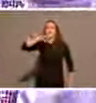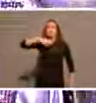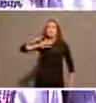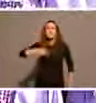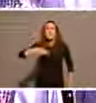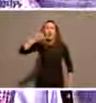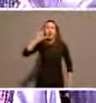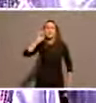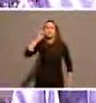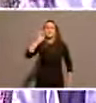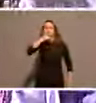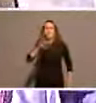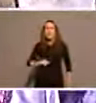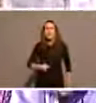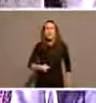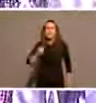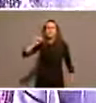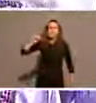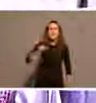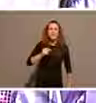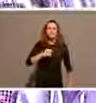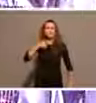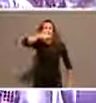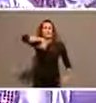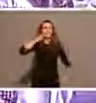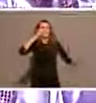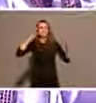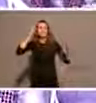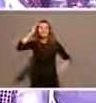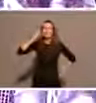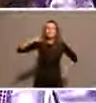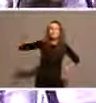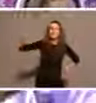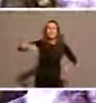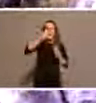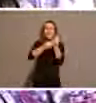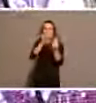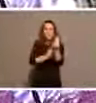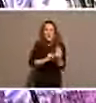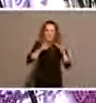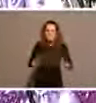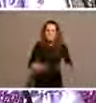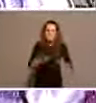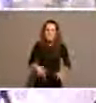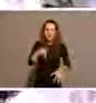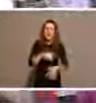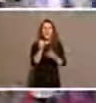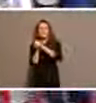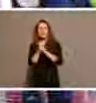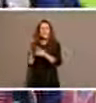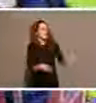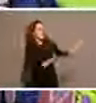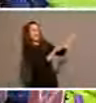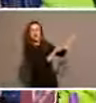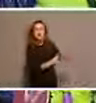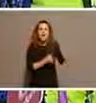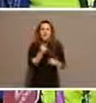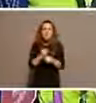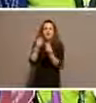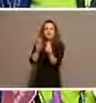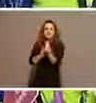López. Por un momento, imaginémonos que estamos en la isla Gran Canaria y que esta murga que ven aquí es una murga